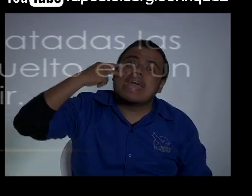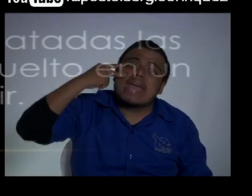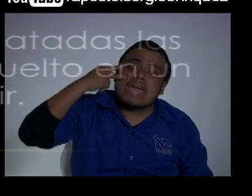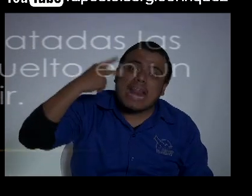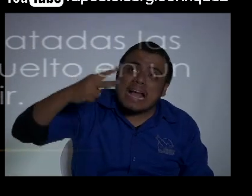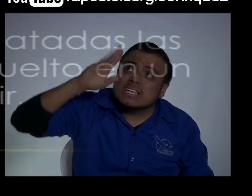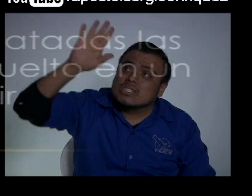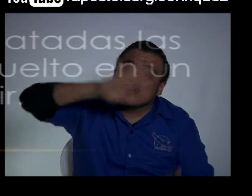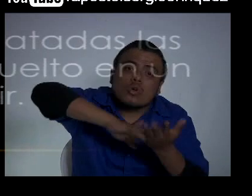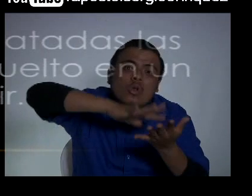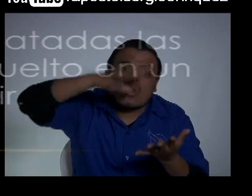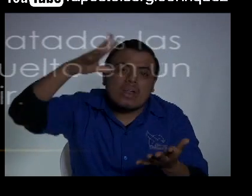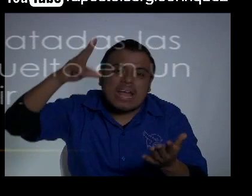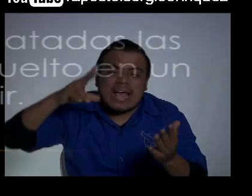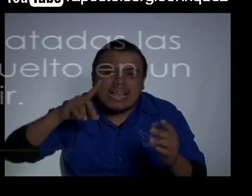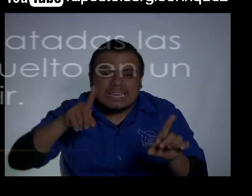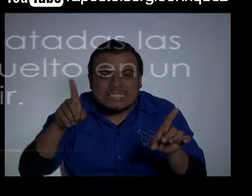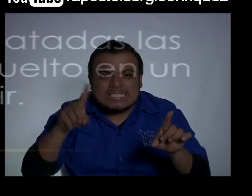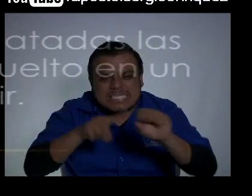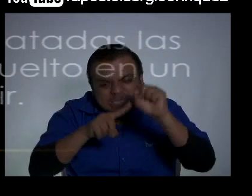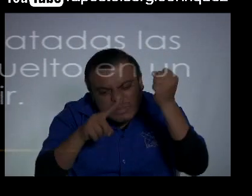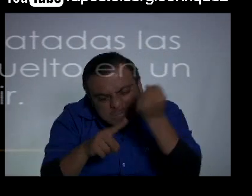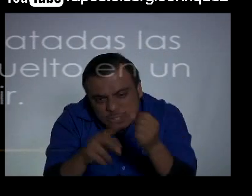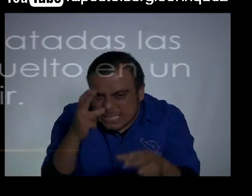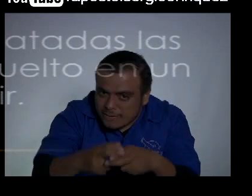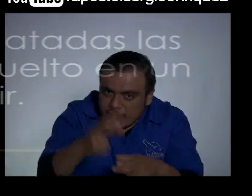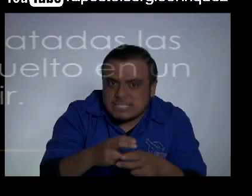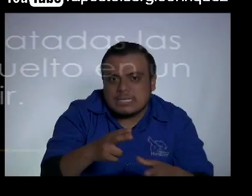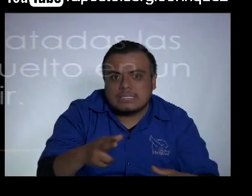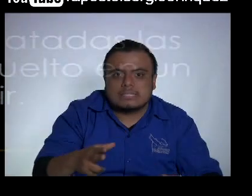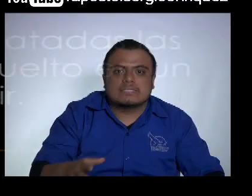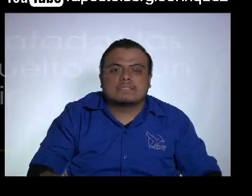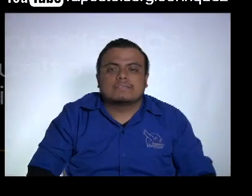gloria en la circunstancia que estás pasando.